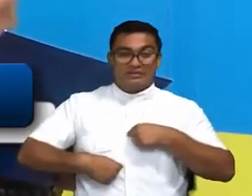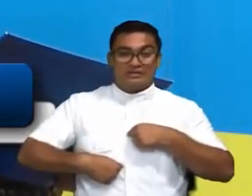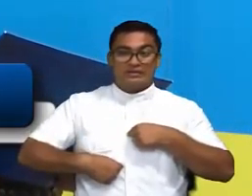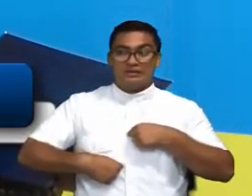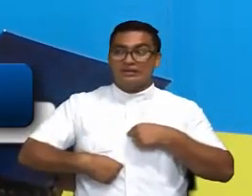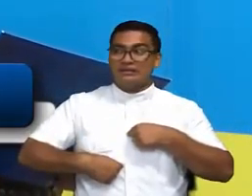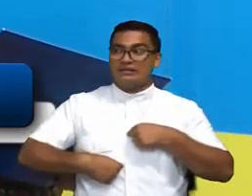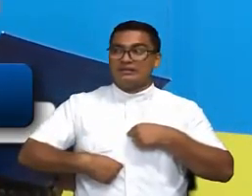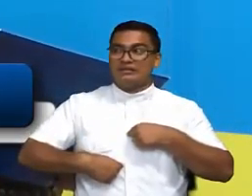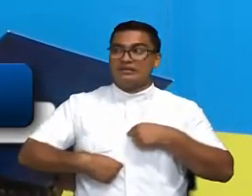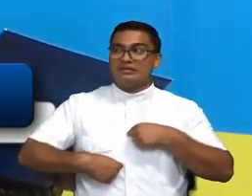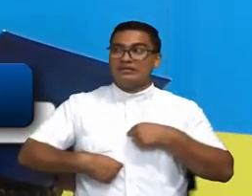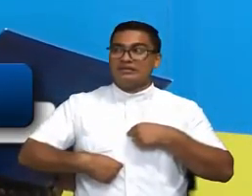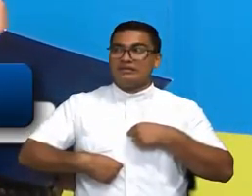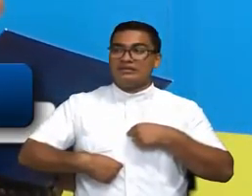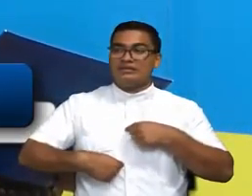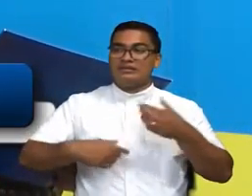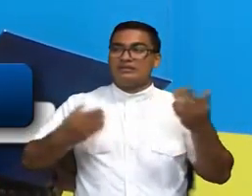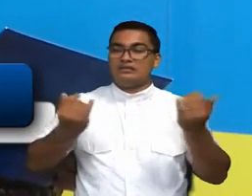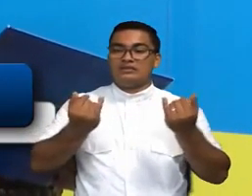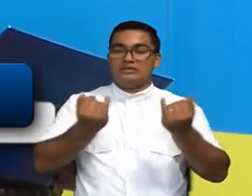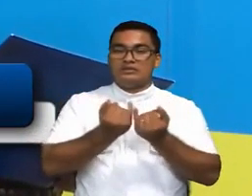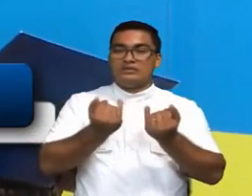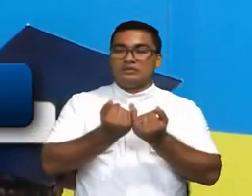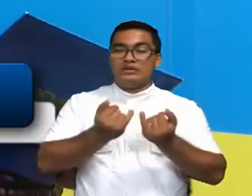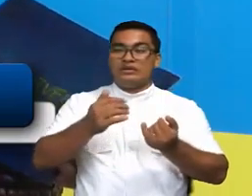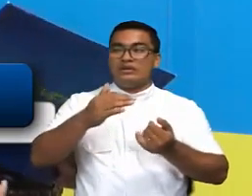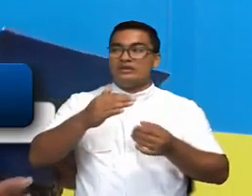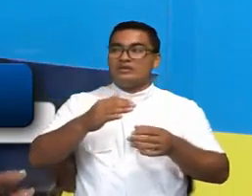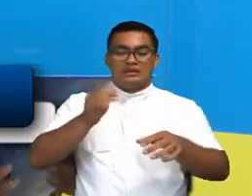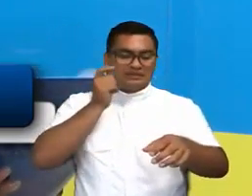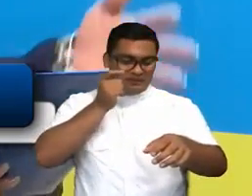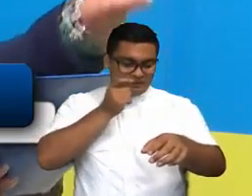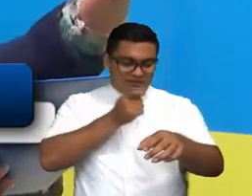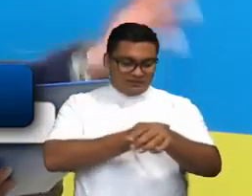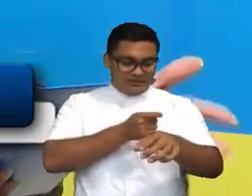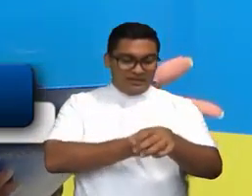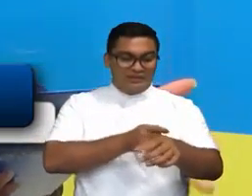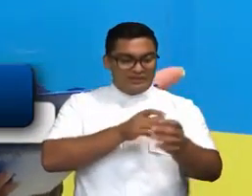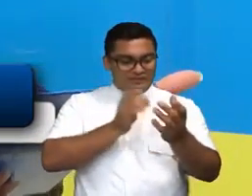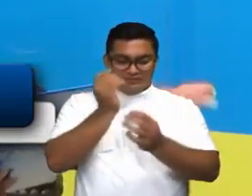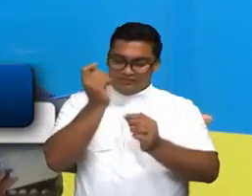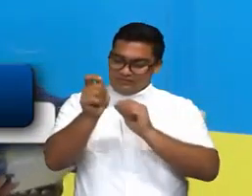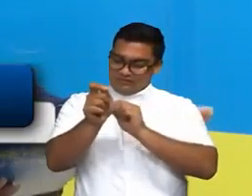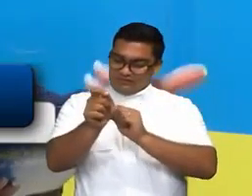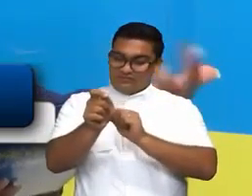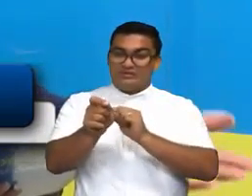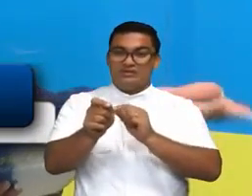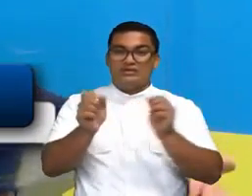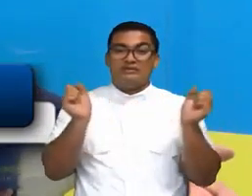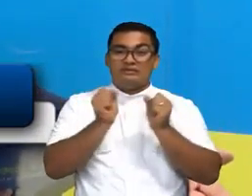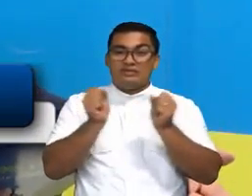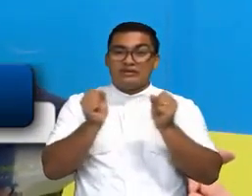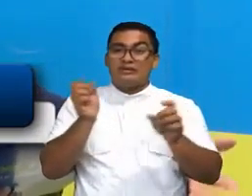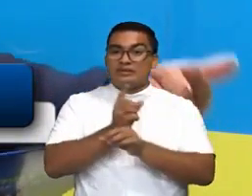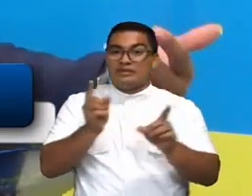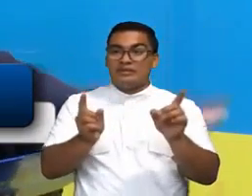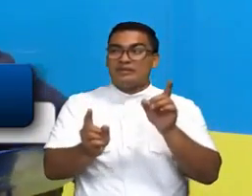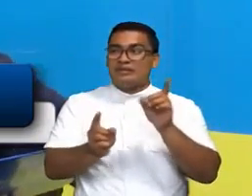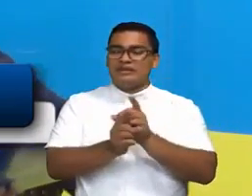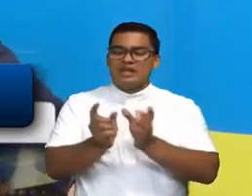se les ponen algún cuerpo extraño, algún clavo, algo así, cuando estamos en esta época de frío, hay quienes dicen,